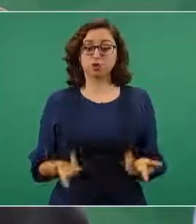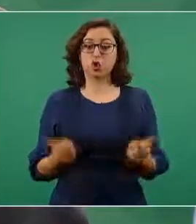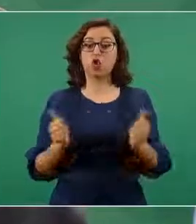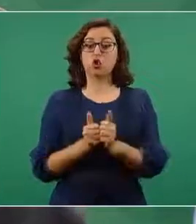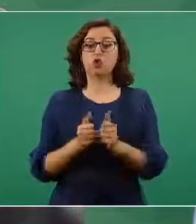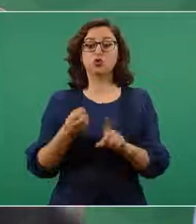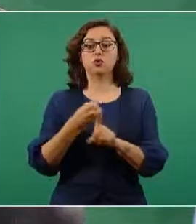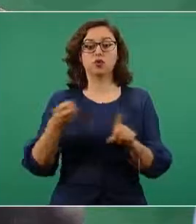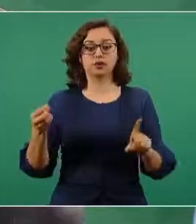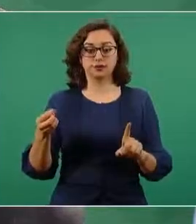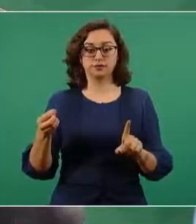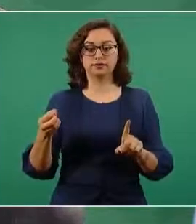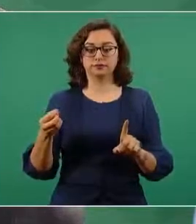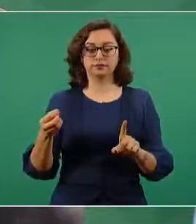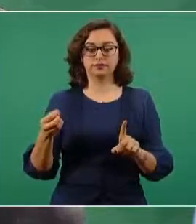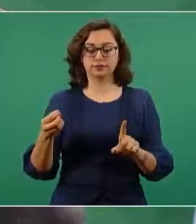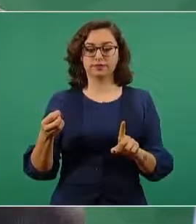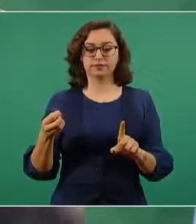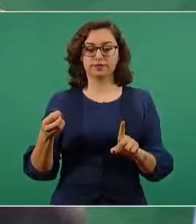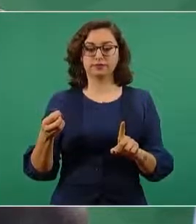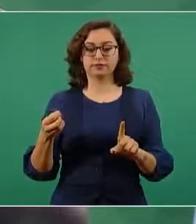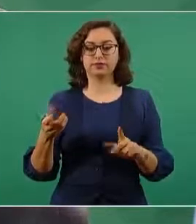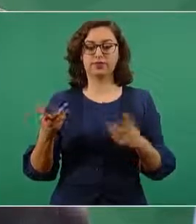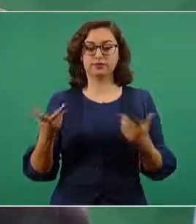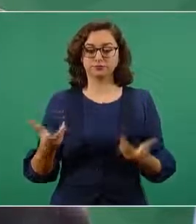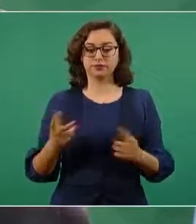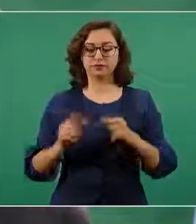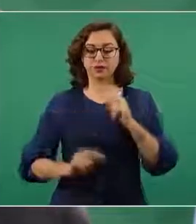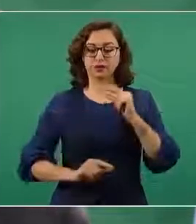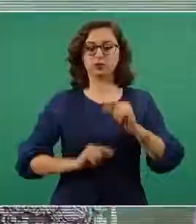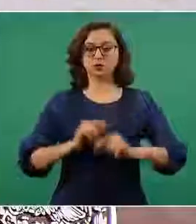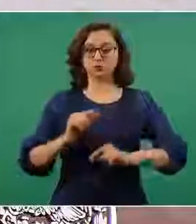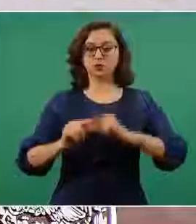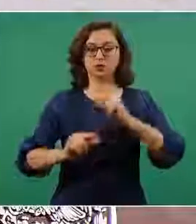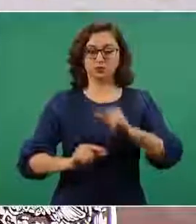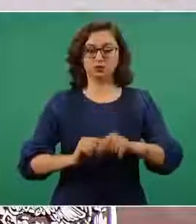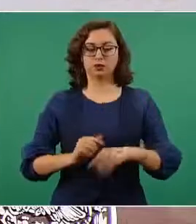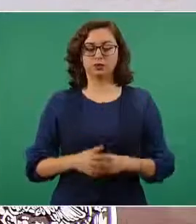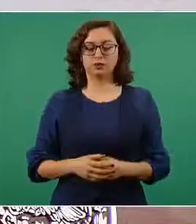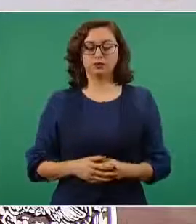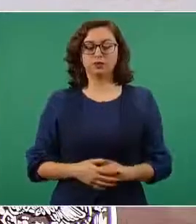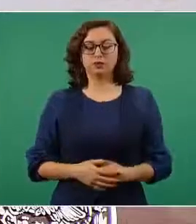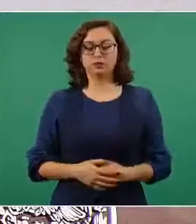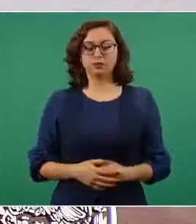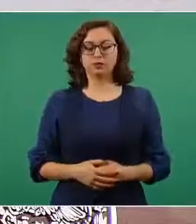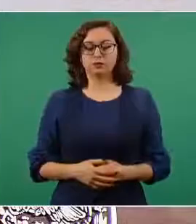ordenadamente lo hagamos, como se ha venido haciendo.